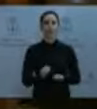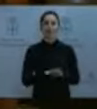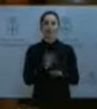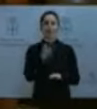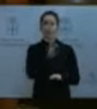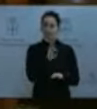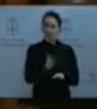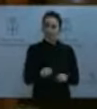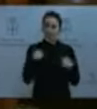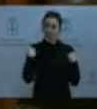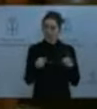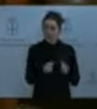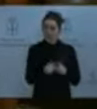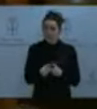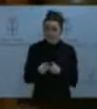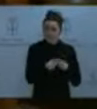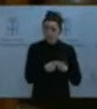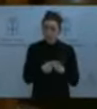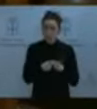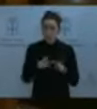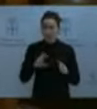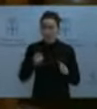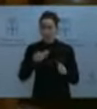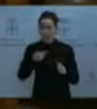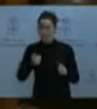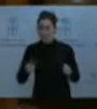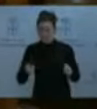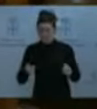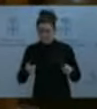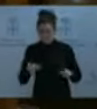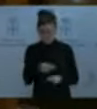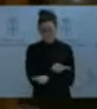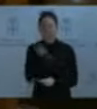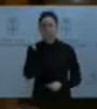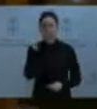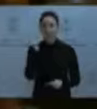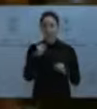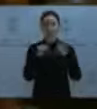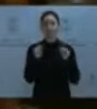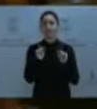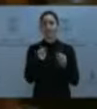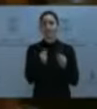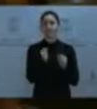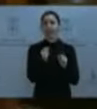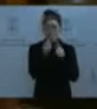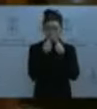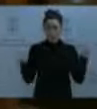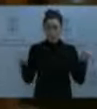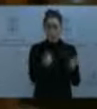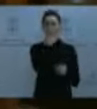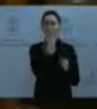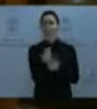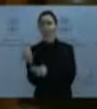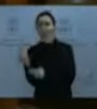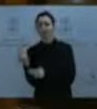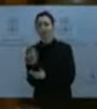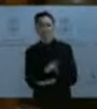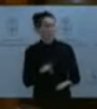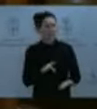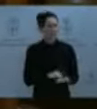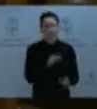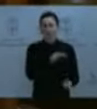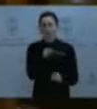caballa y a que se pesque solamente caballa en Asturias durante 5 días al año, cuando el resto de las flotas del País Vasco, Cantabria,